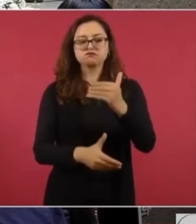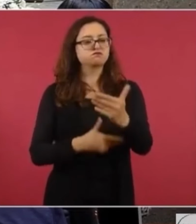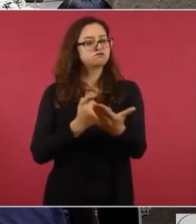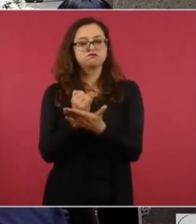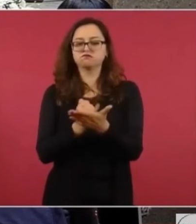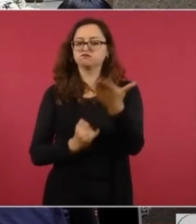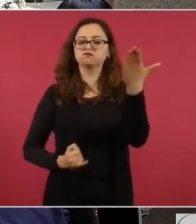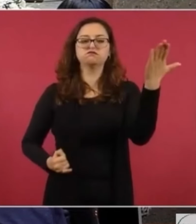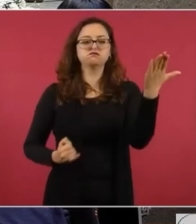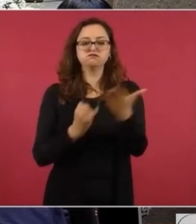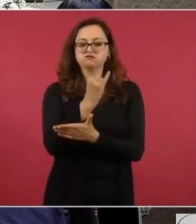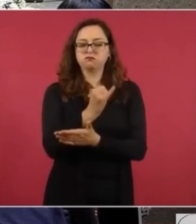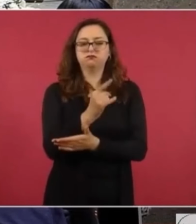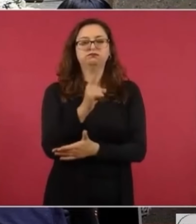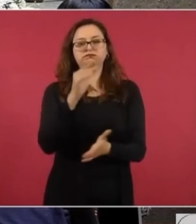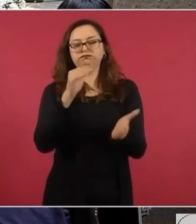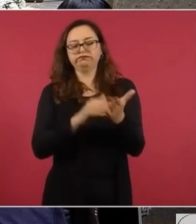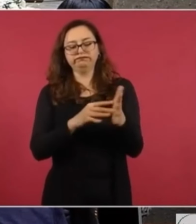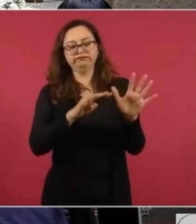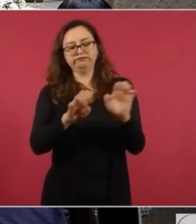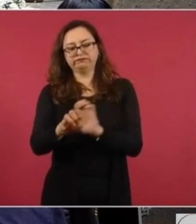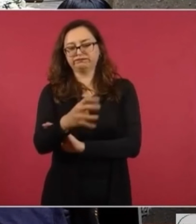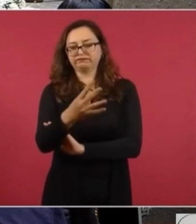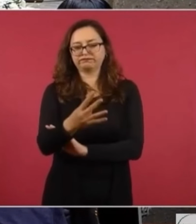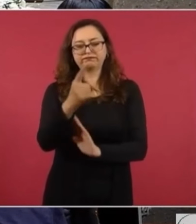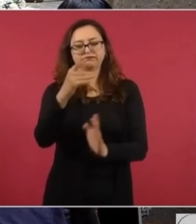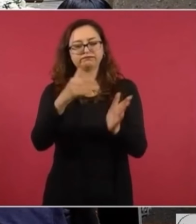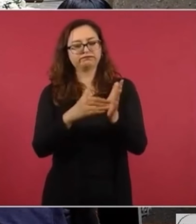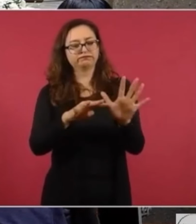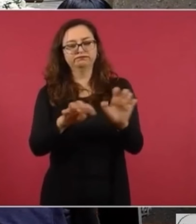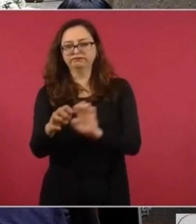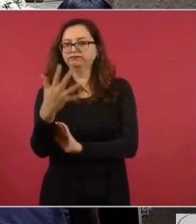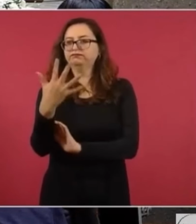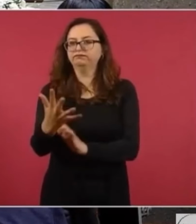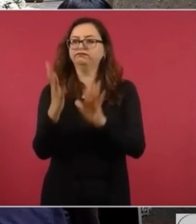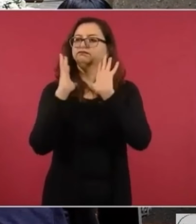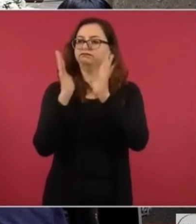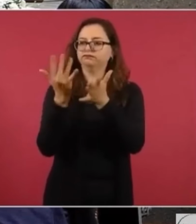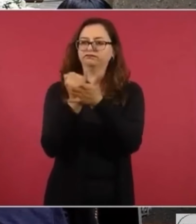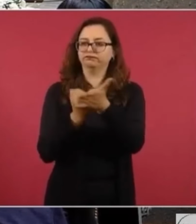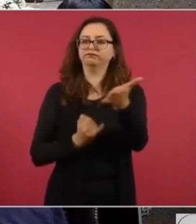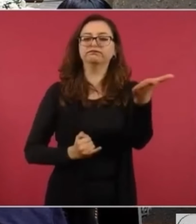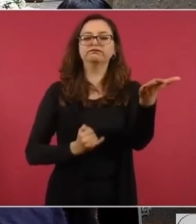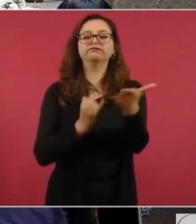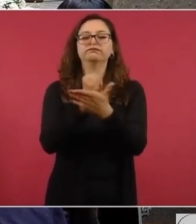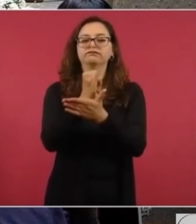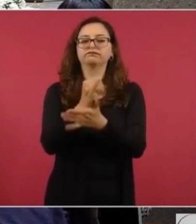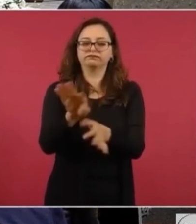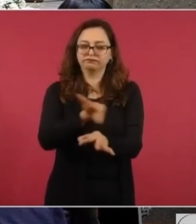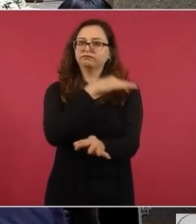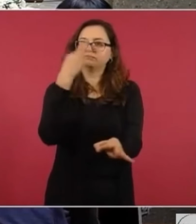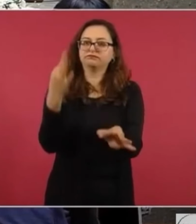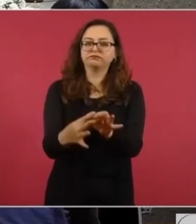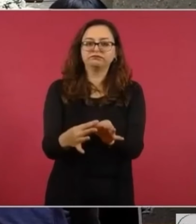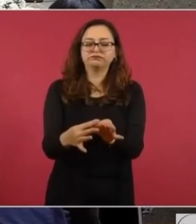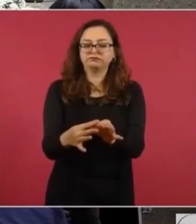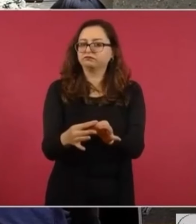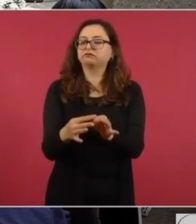definida para 1904, 1905, y no parar de definirse